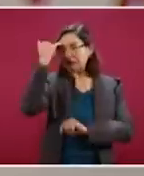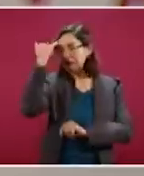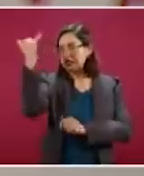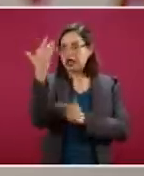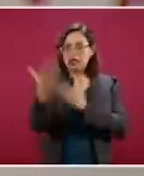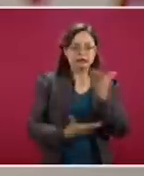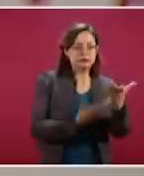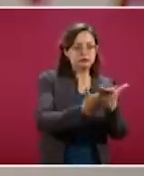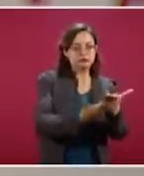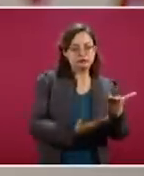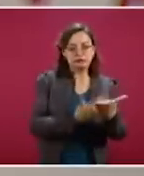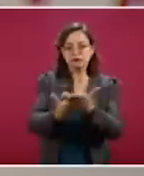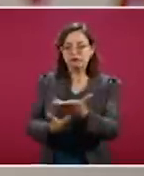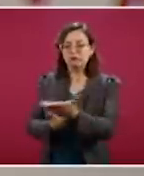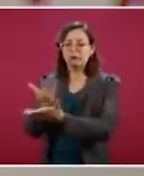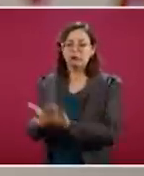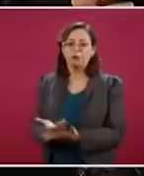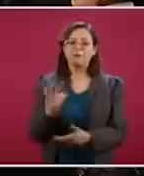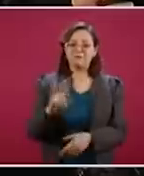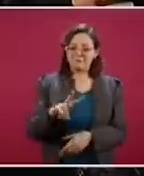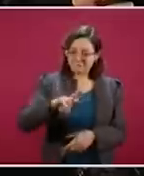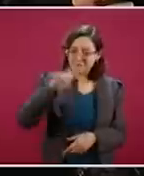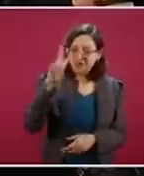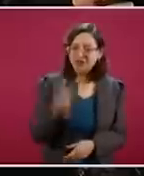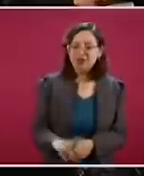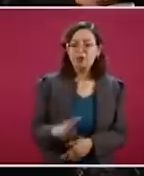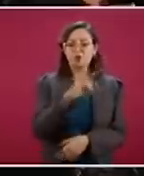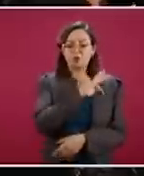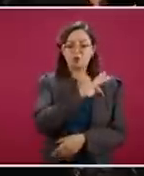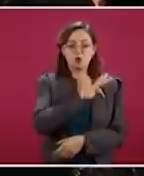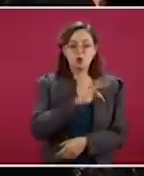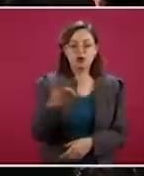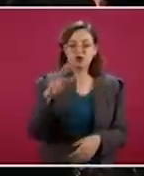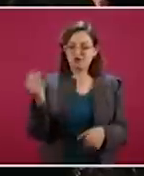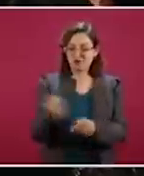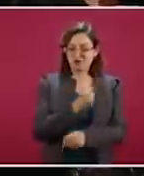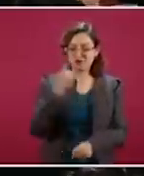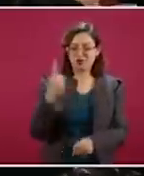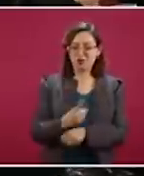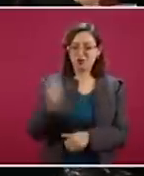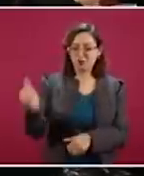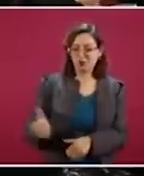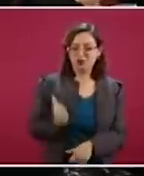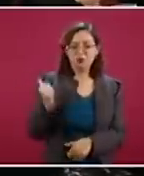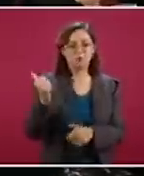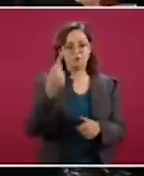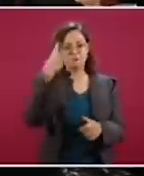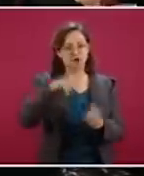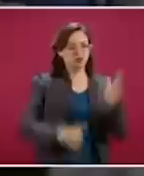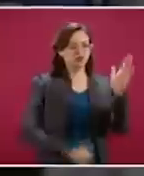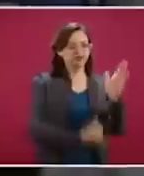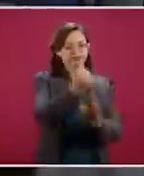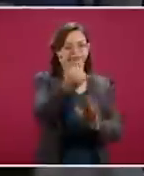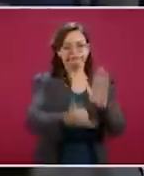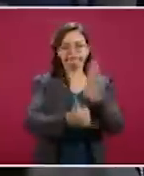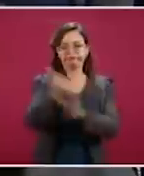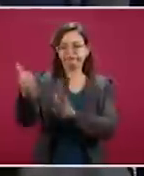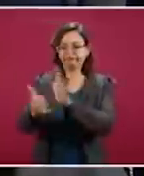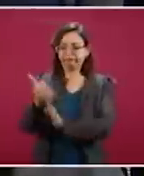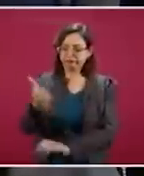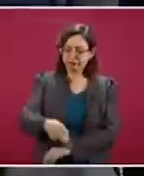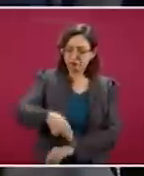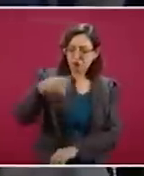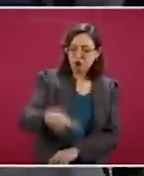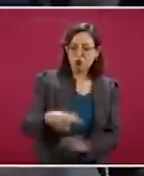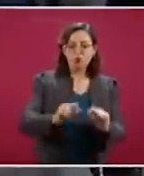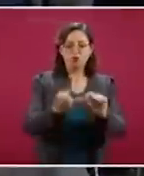que emprendamos realmente la posibilidad que se nos está brindando de construir infraestructura para el país